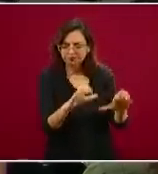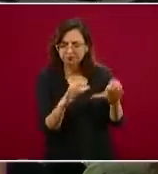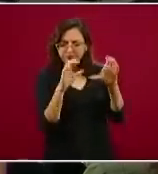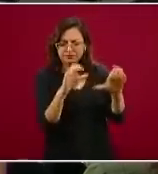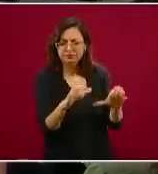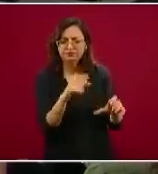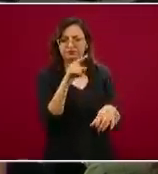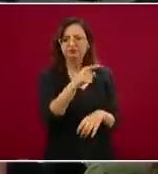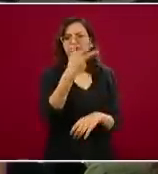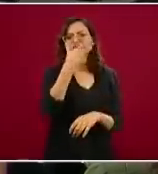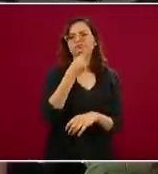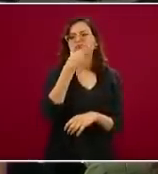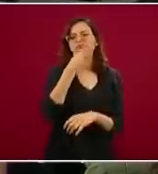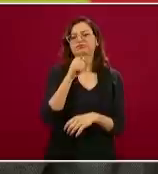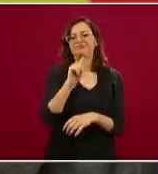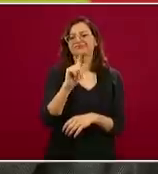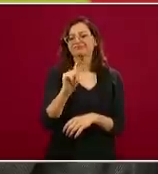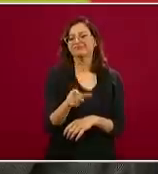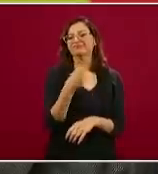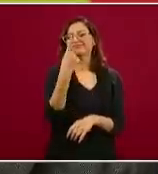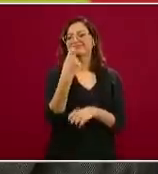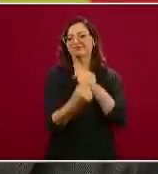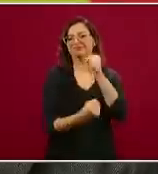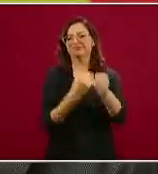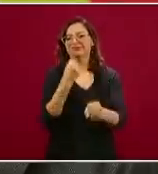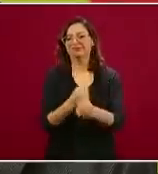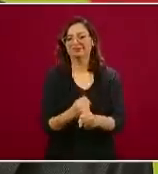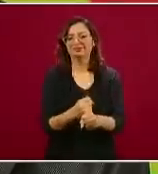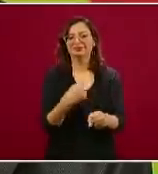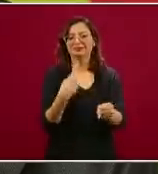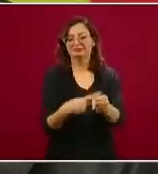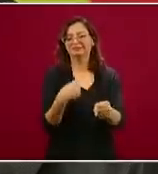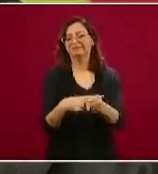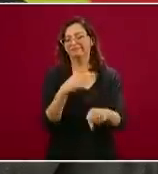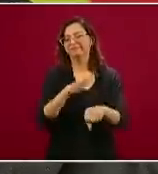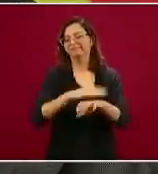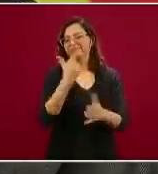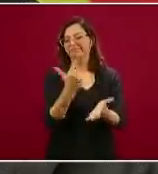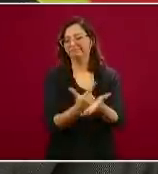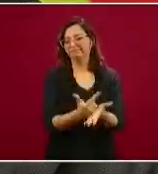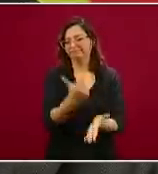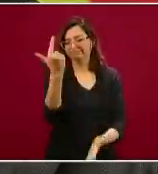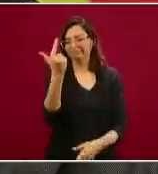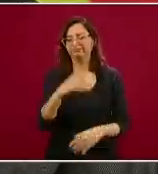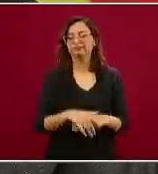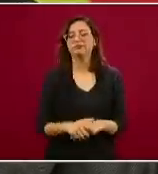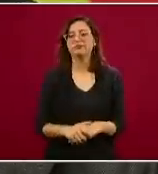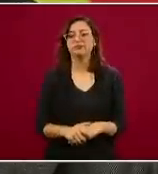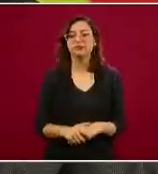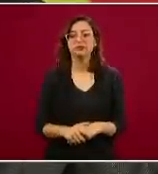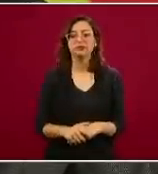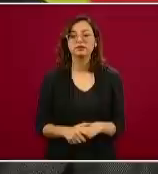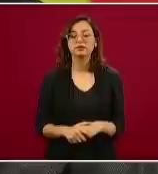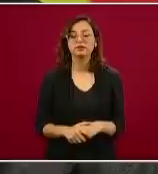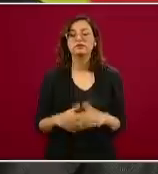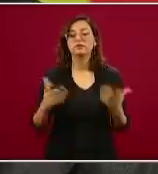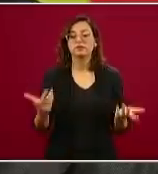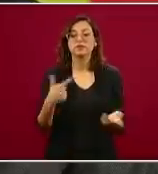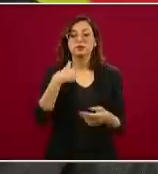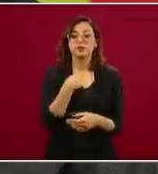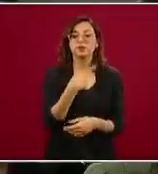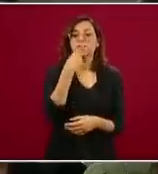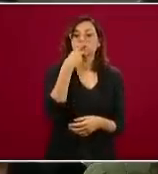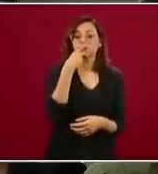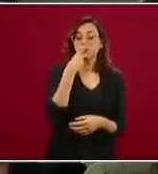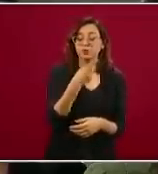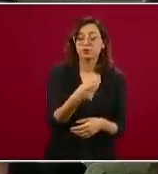porque es un hombre de 71 años que pudiera estar teniendo una enfermedad más avanzada. Lo digo porque hemos destacado que la